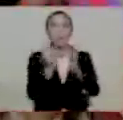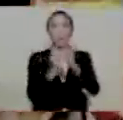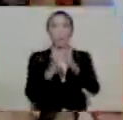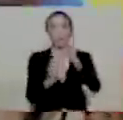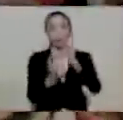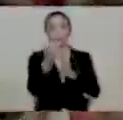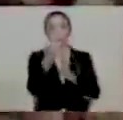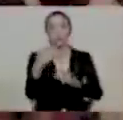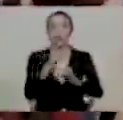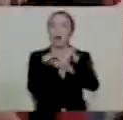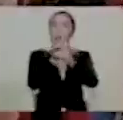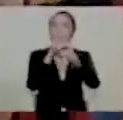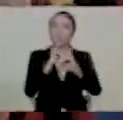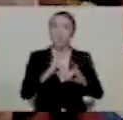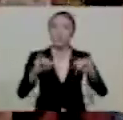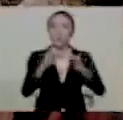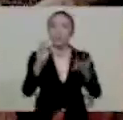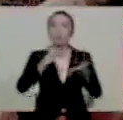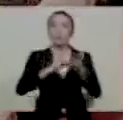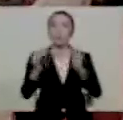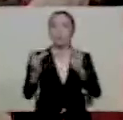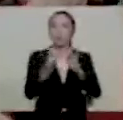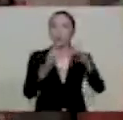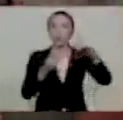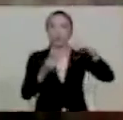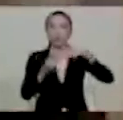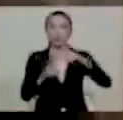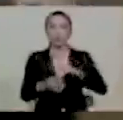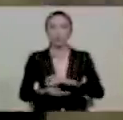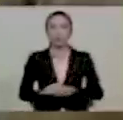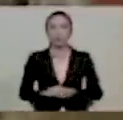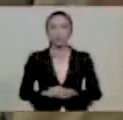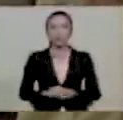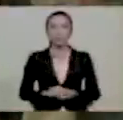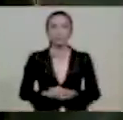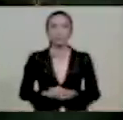De esta manera devolvemos el contacto a los estudios. Adelante.